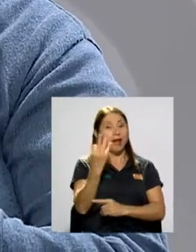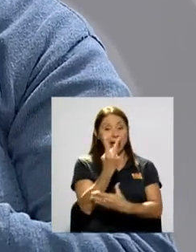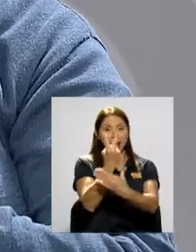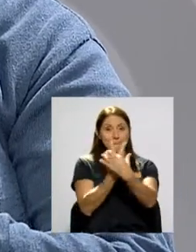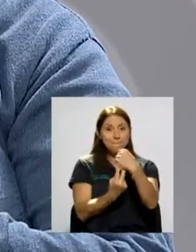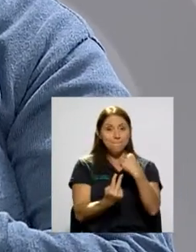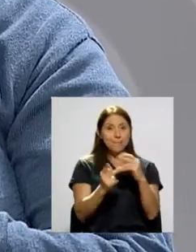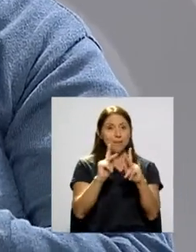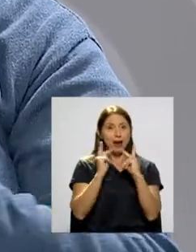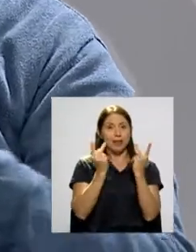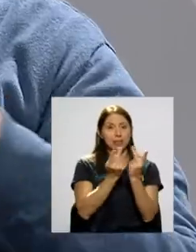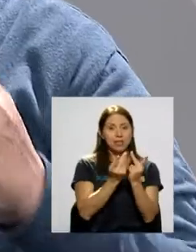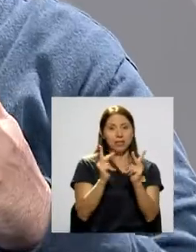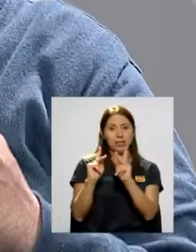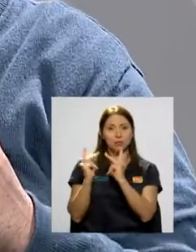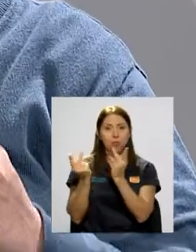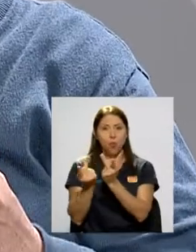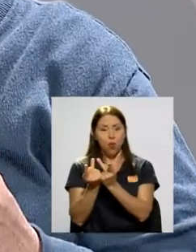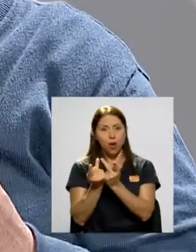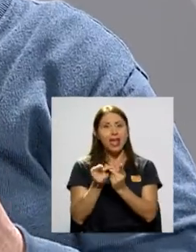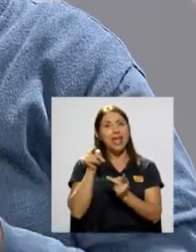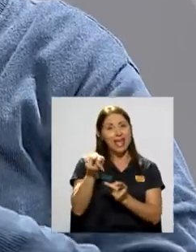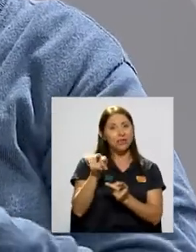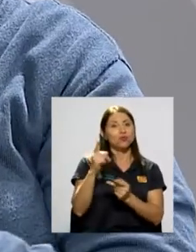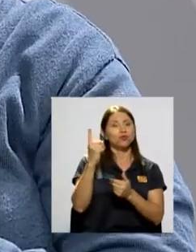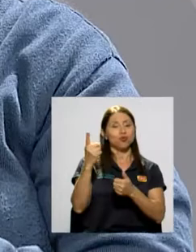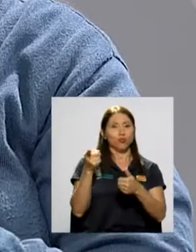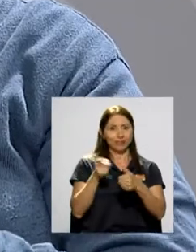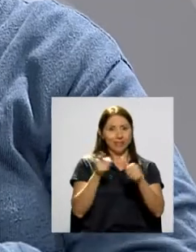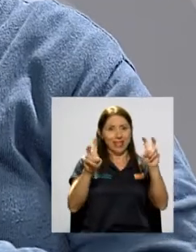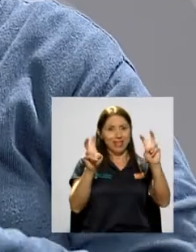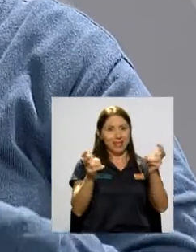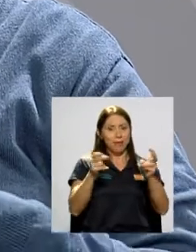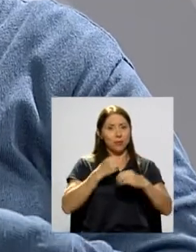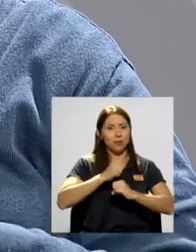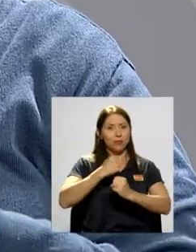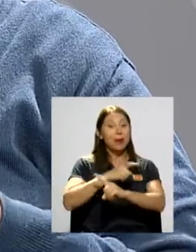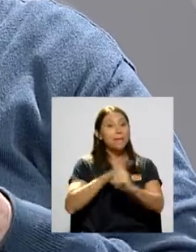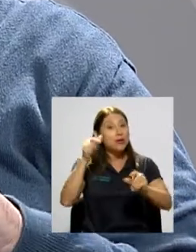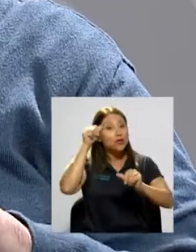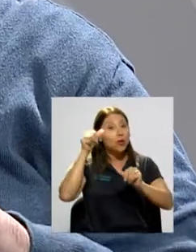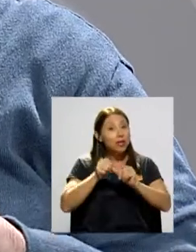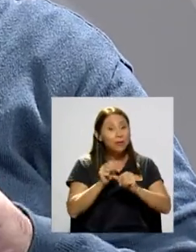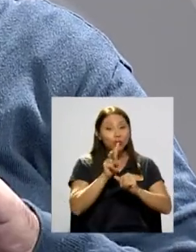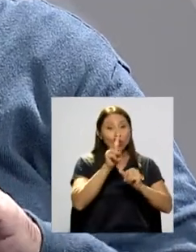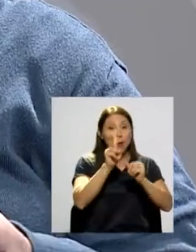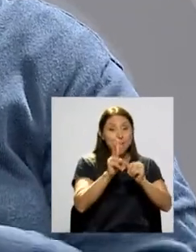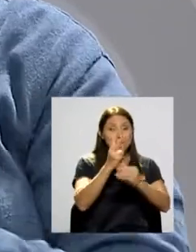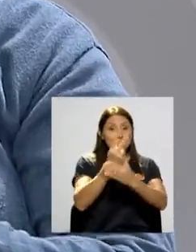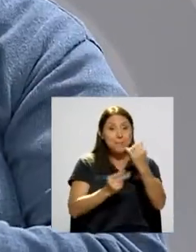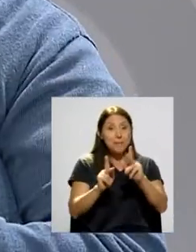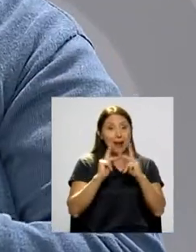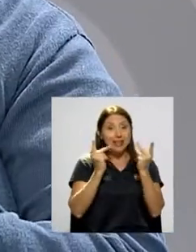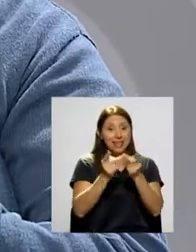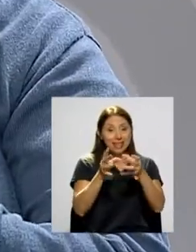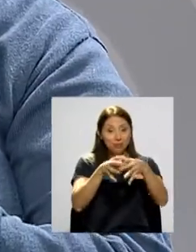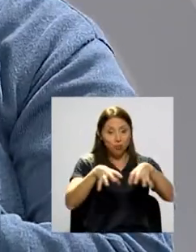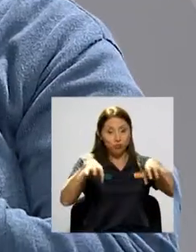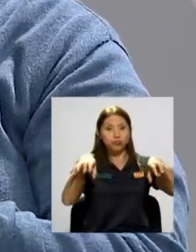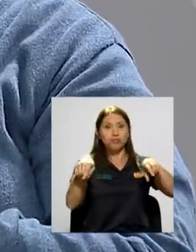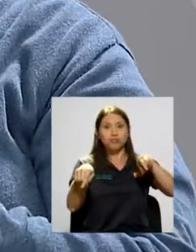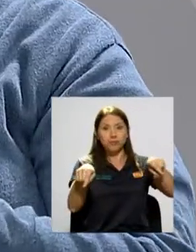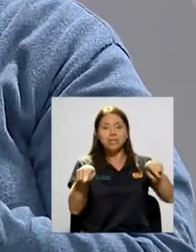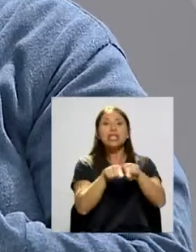bipartidismo, ese es un escenario, el tema municipal, pero también recordemos que el bipartidismo está latiendo y está presente también en